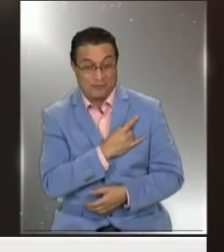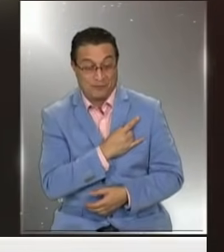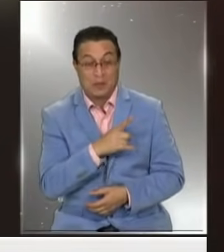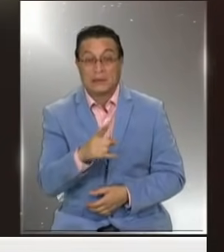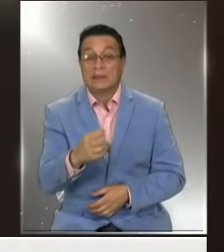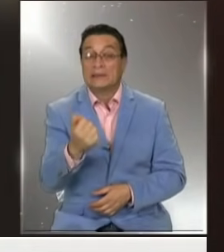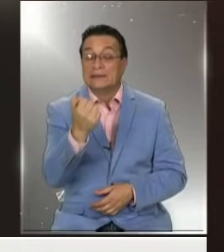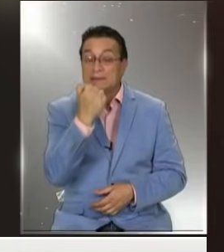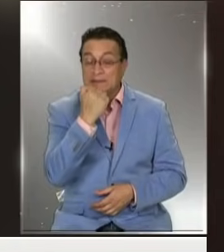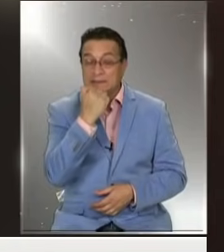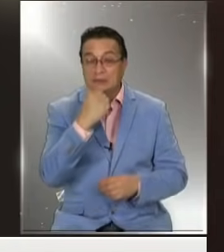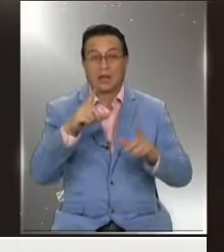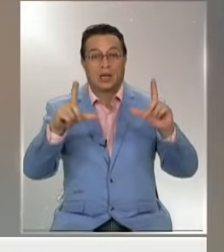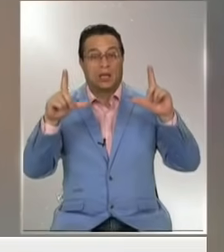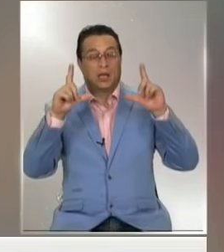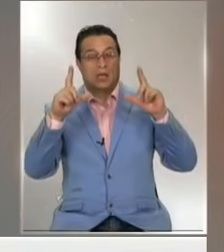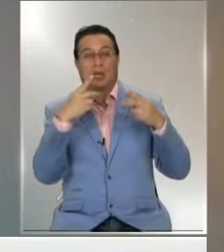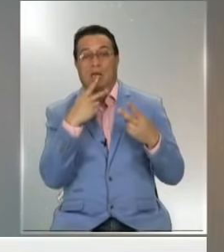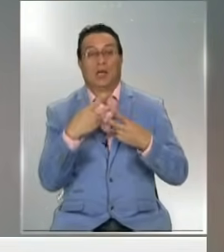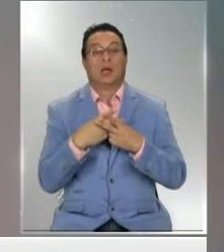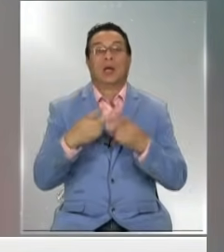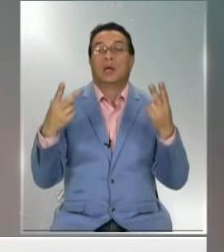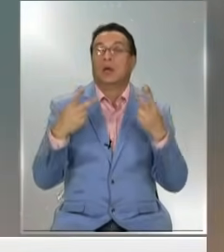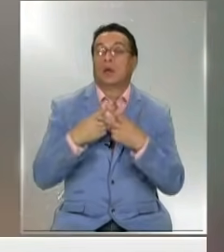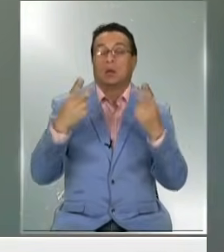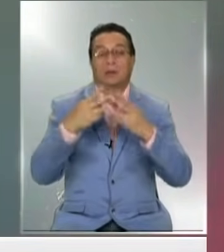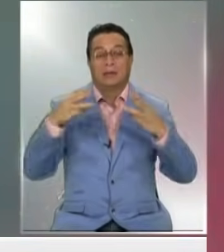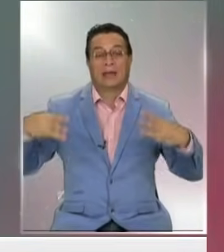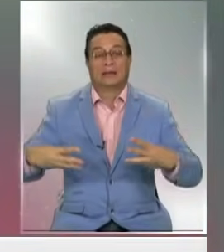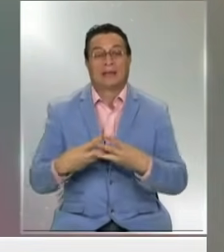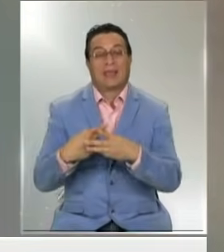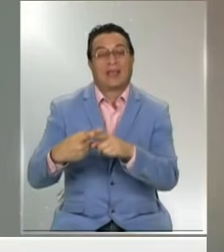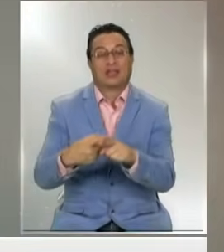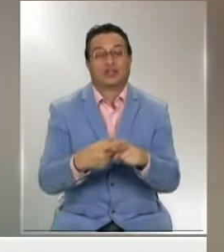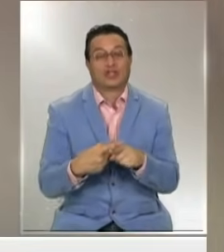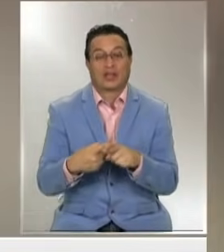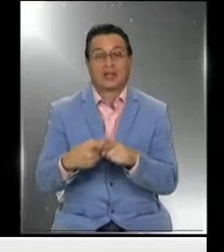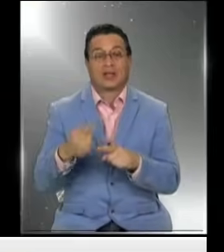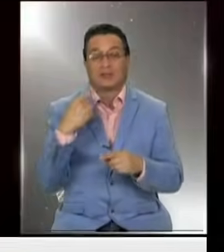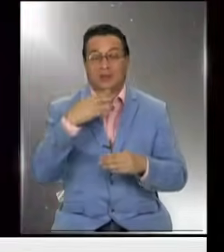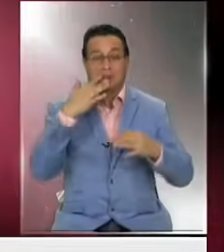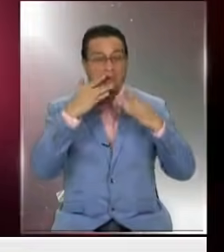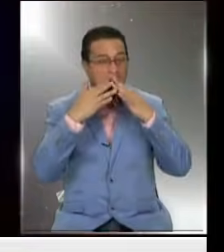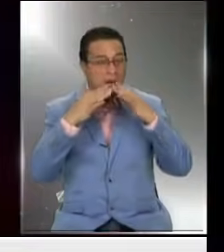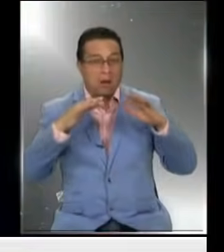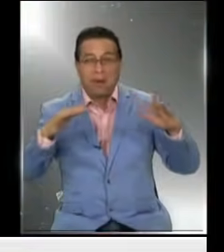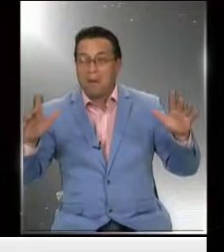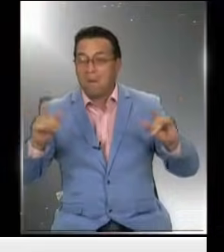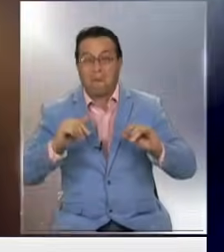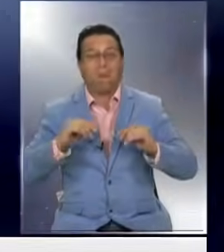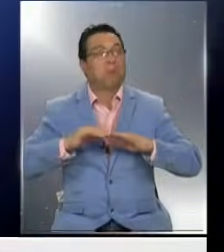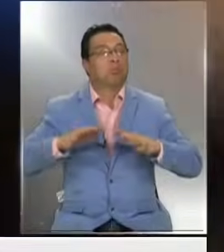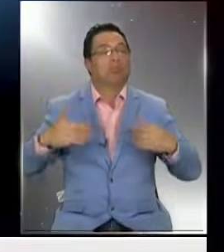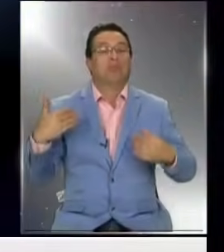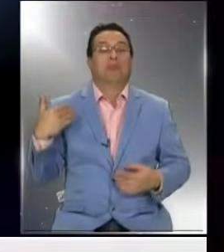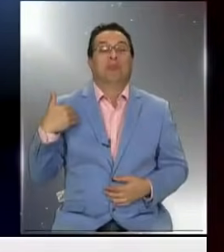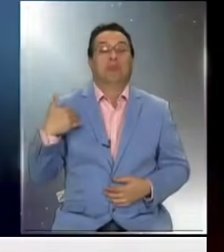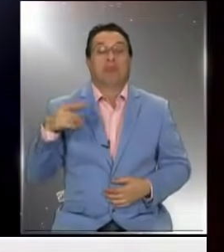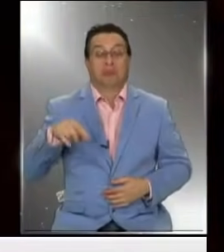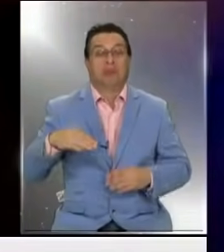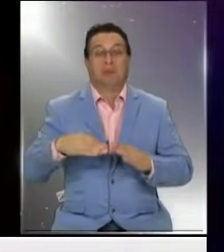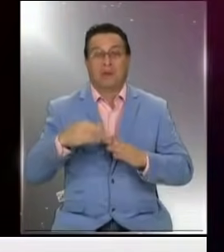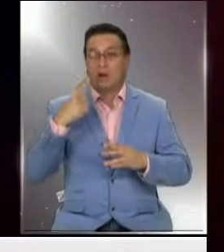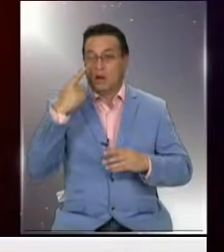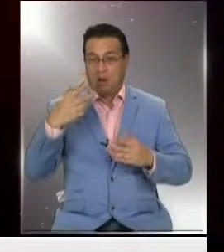error, jactarse de las sustancias que producían en las redes sociales, creer que nadie hablaría de su salto repentino en la escala